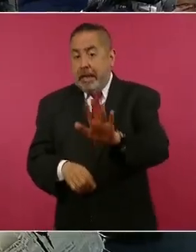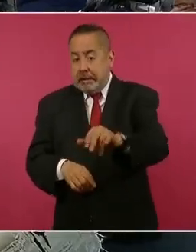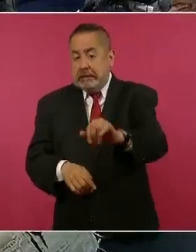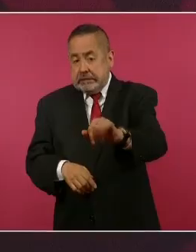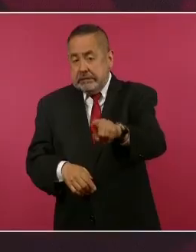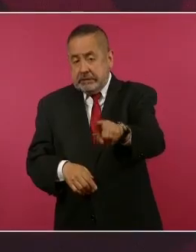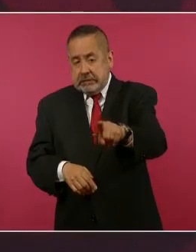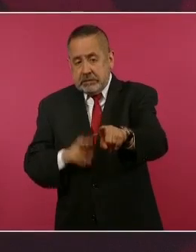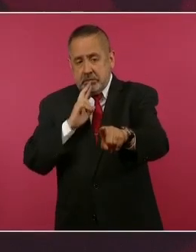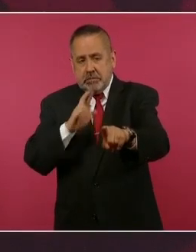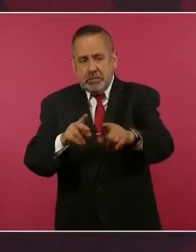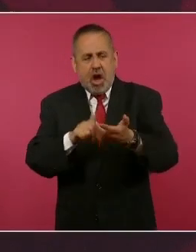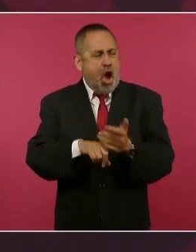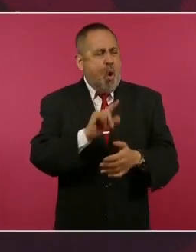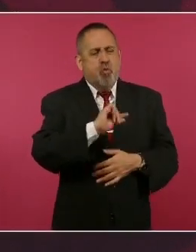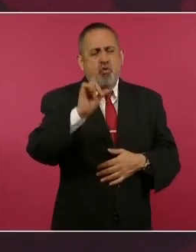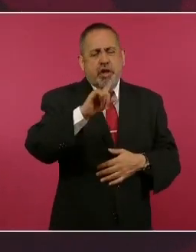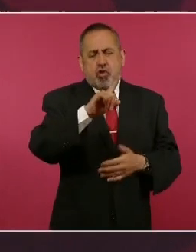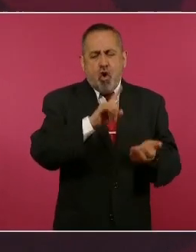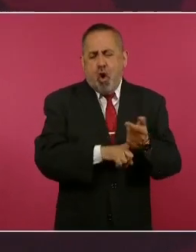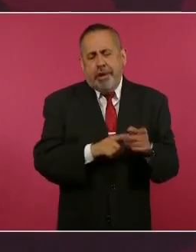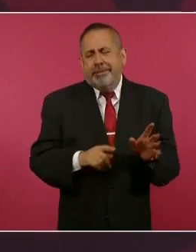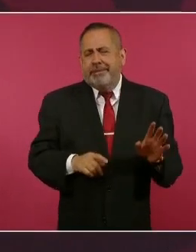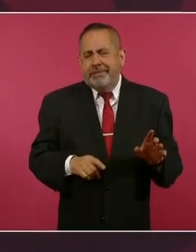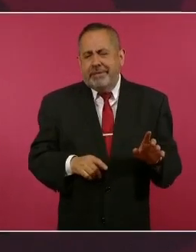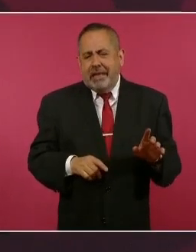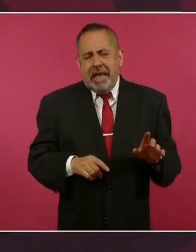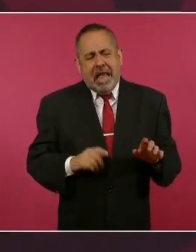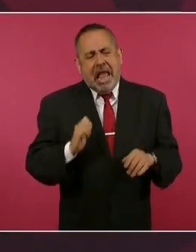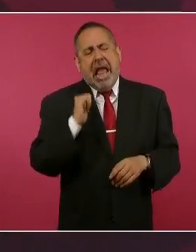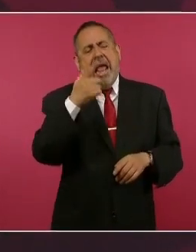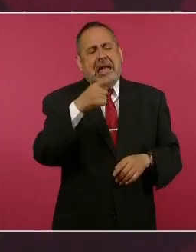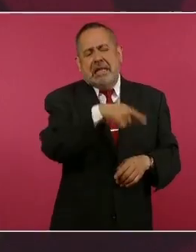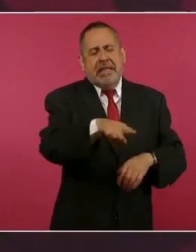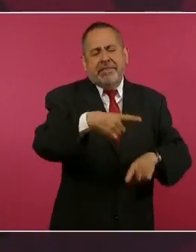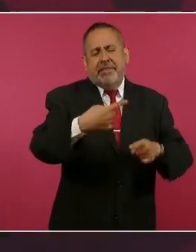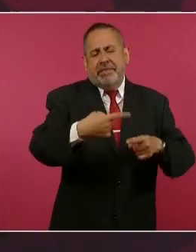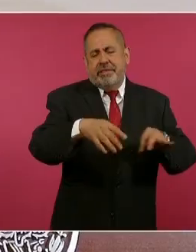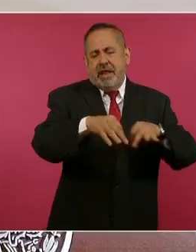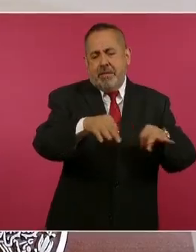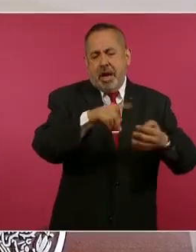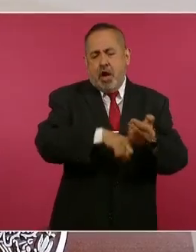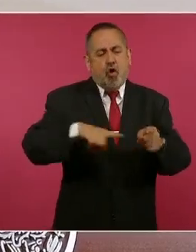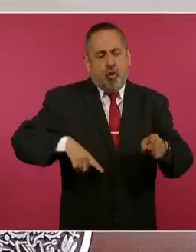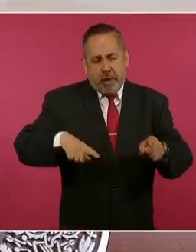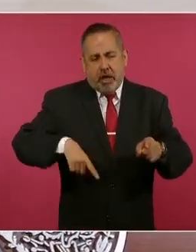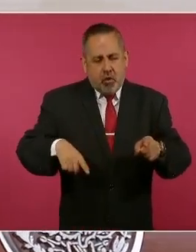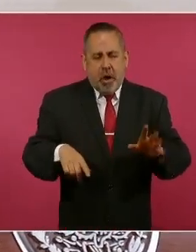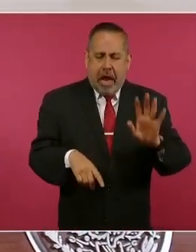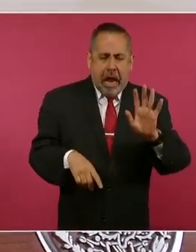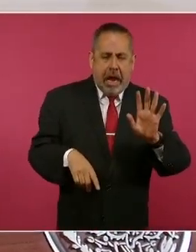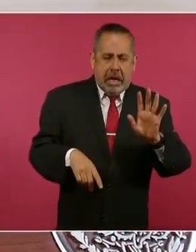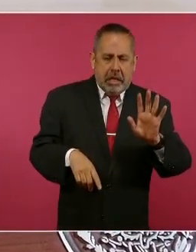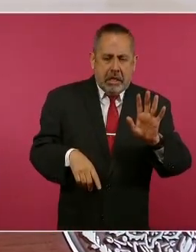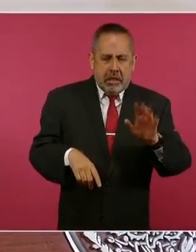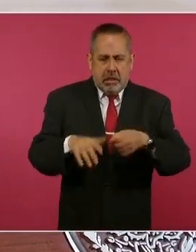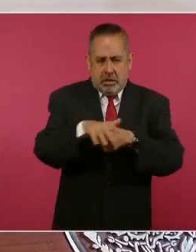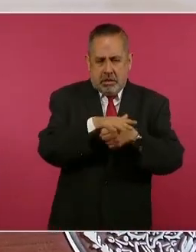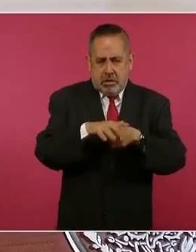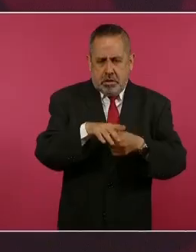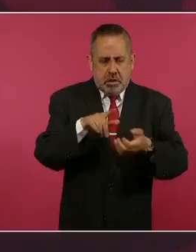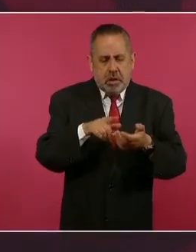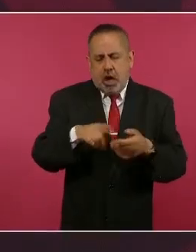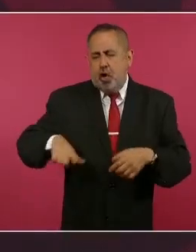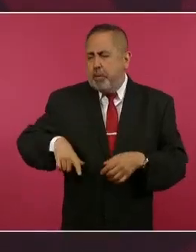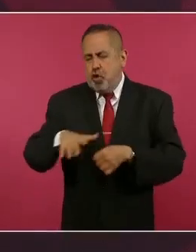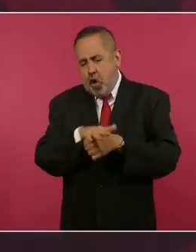de, no de una autoridad, de alguien que trabaja en el gobierno. ¿Local? ¿Estatal?